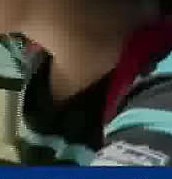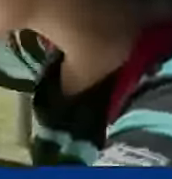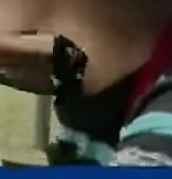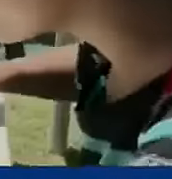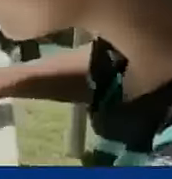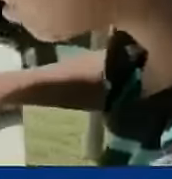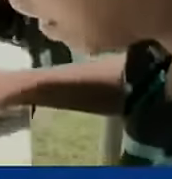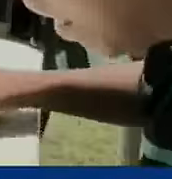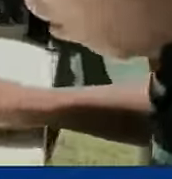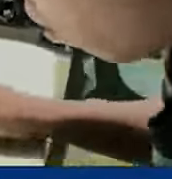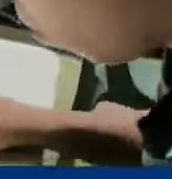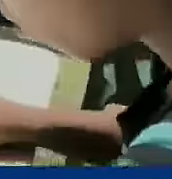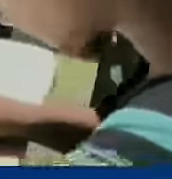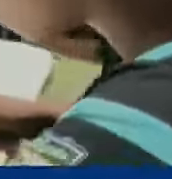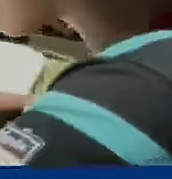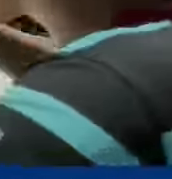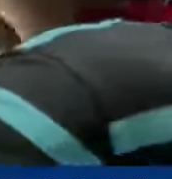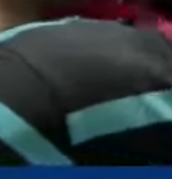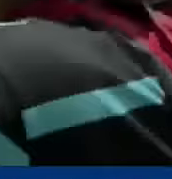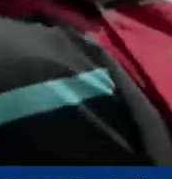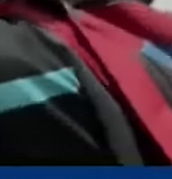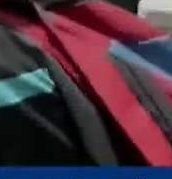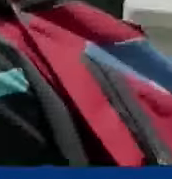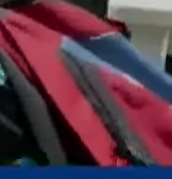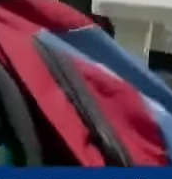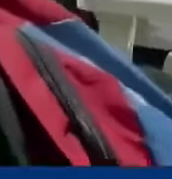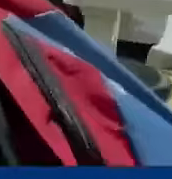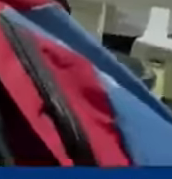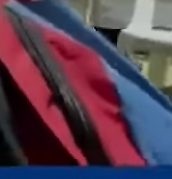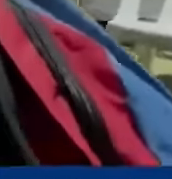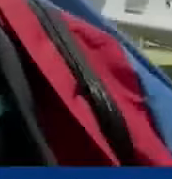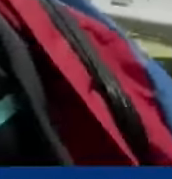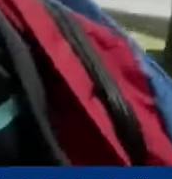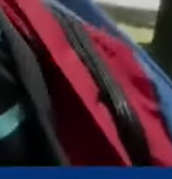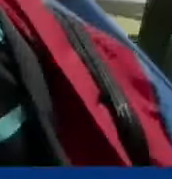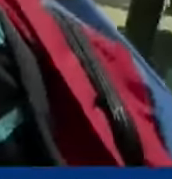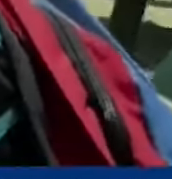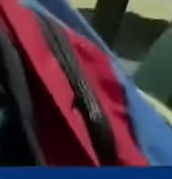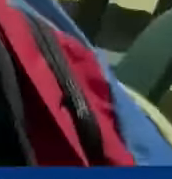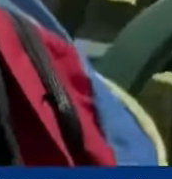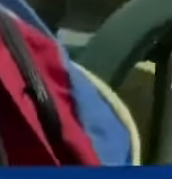Con amor, con cariño, al presidente de La Paz,